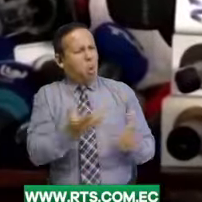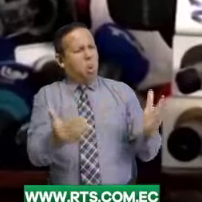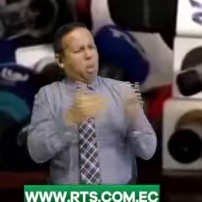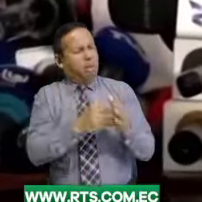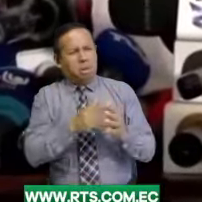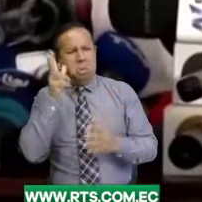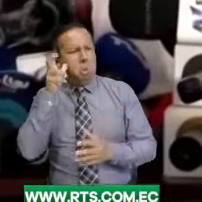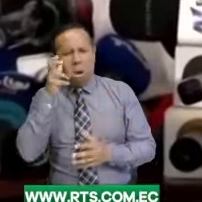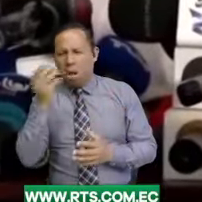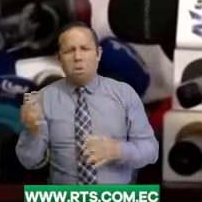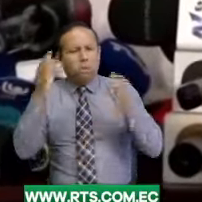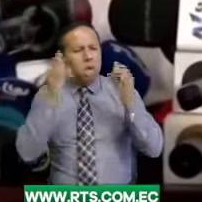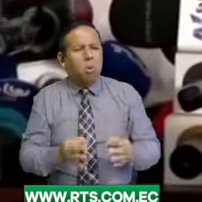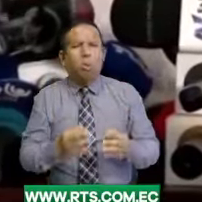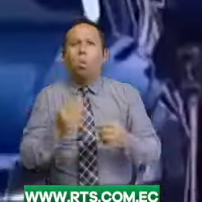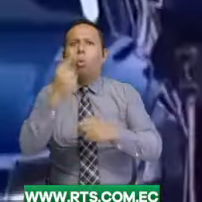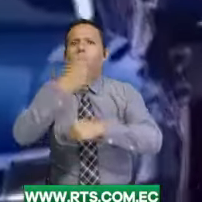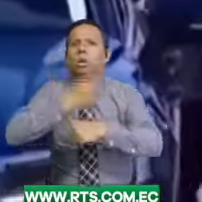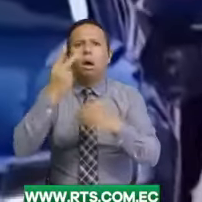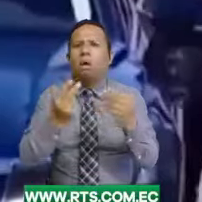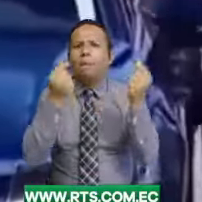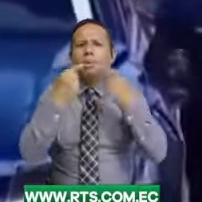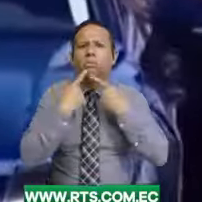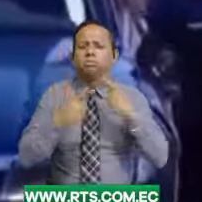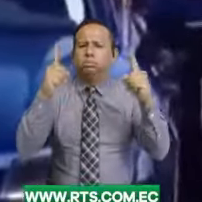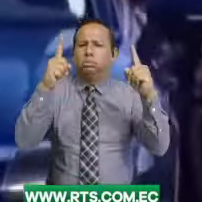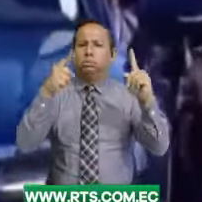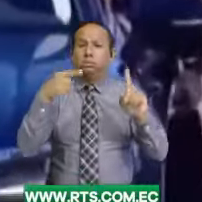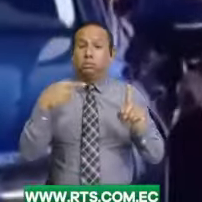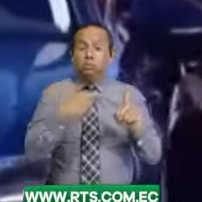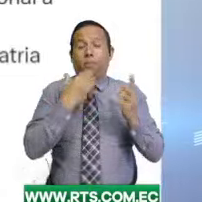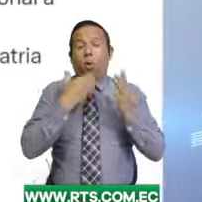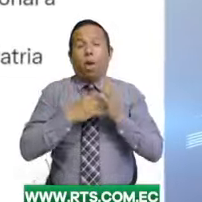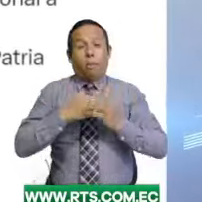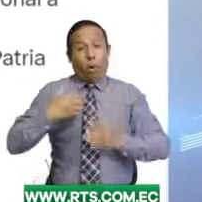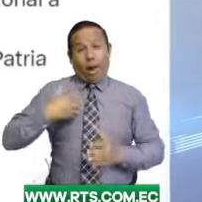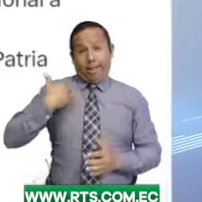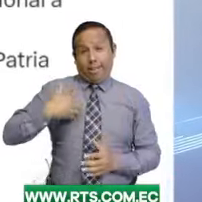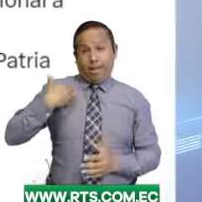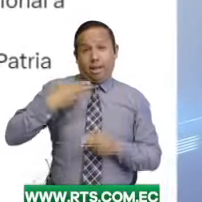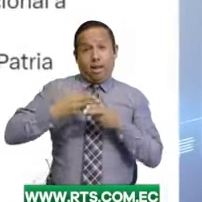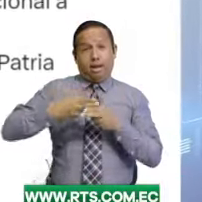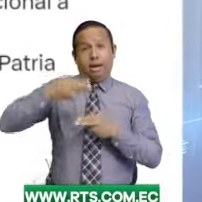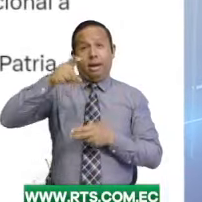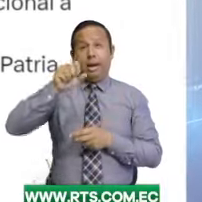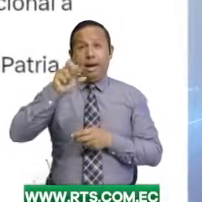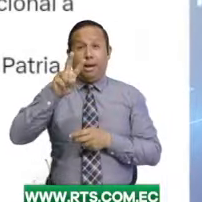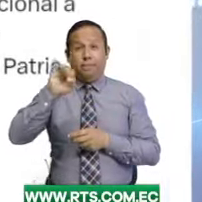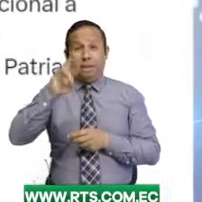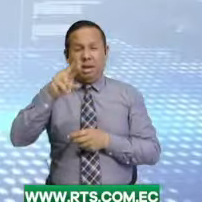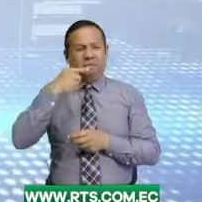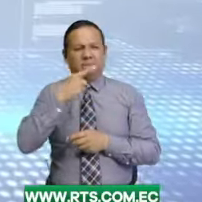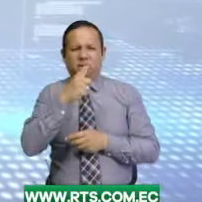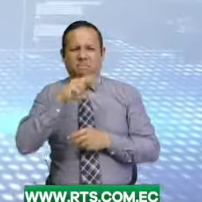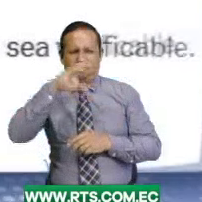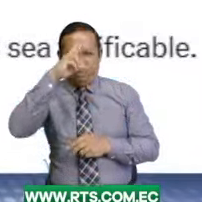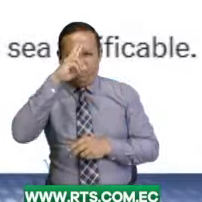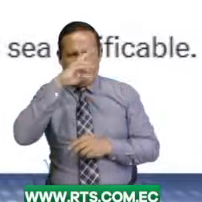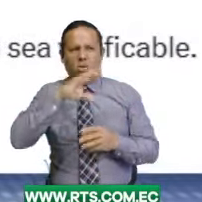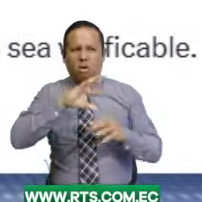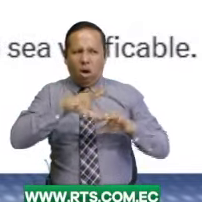en menos de 24 horas. Es así que el gobernante de Argentina, Javier Milei, tildó al proceso de estafa electoral, mientras